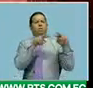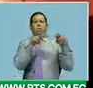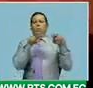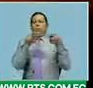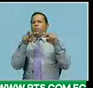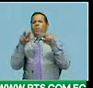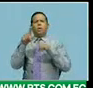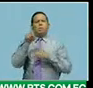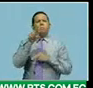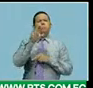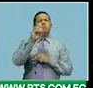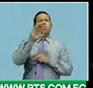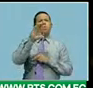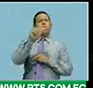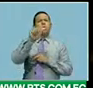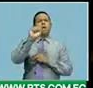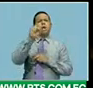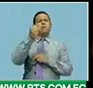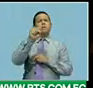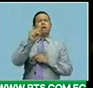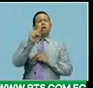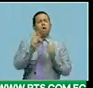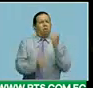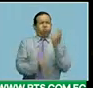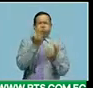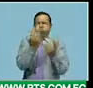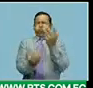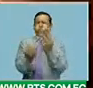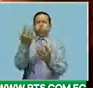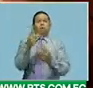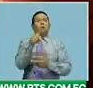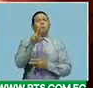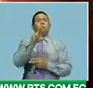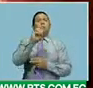la huida, estoy acá arriba. Miren cómo está Procasa.